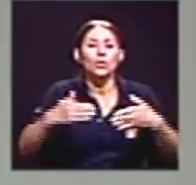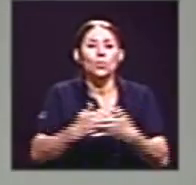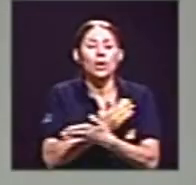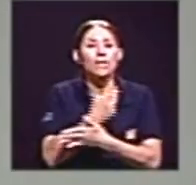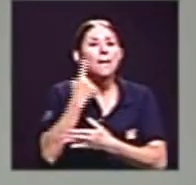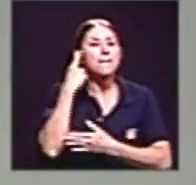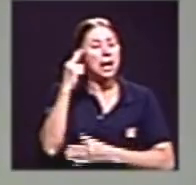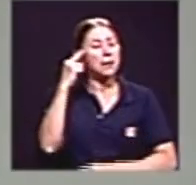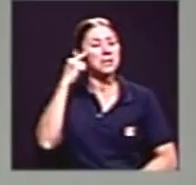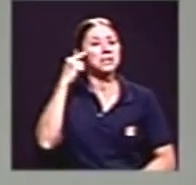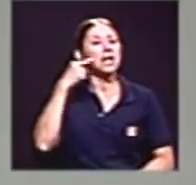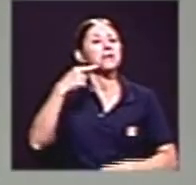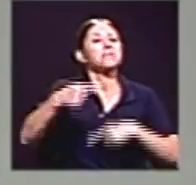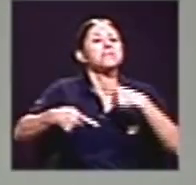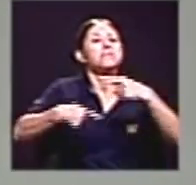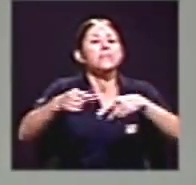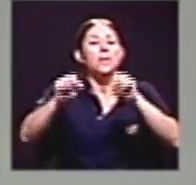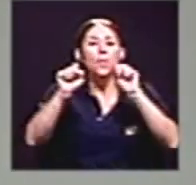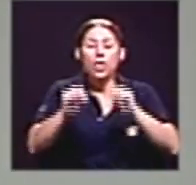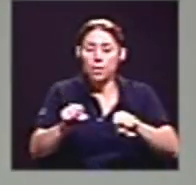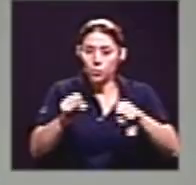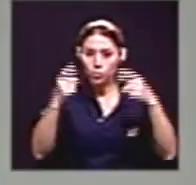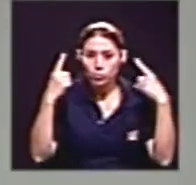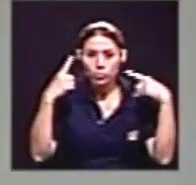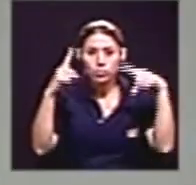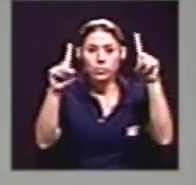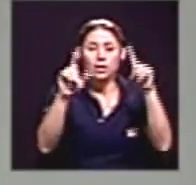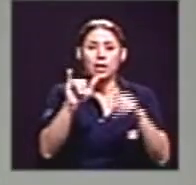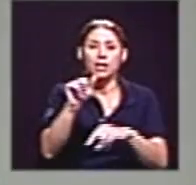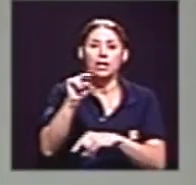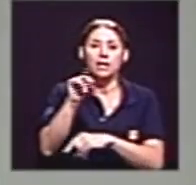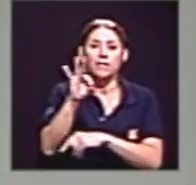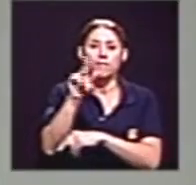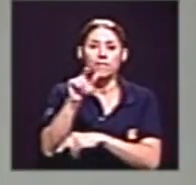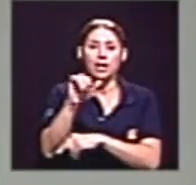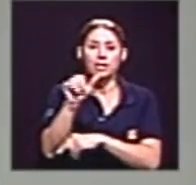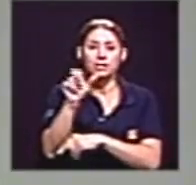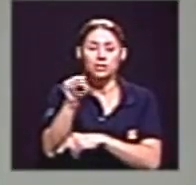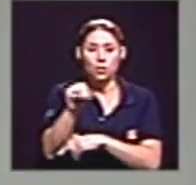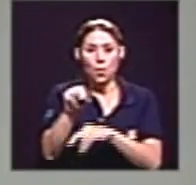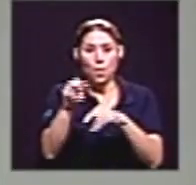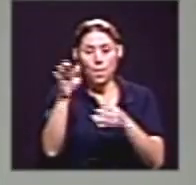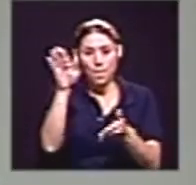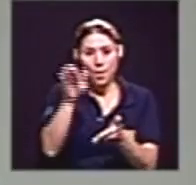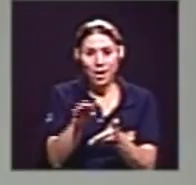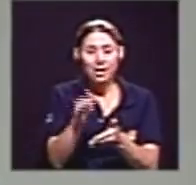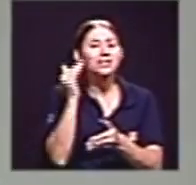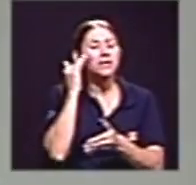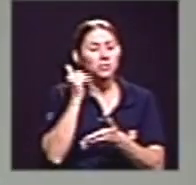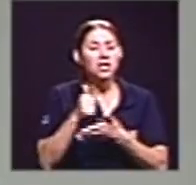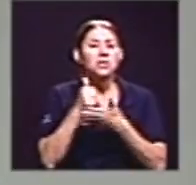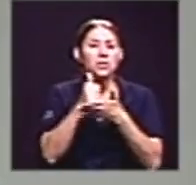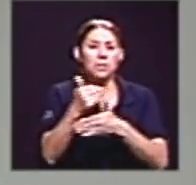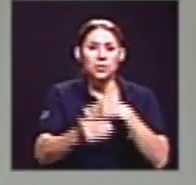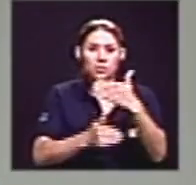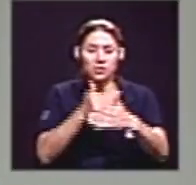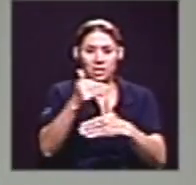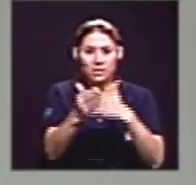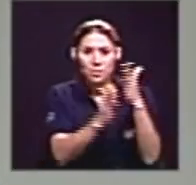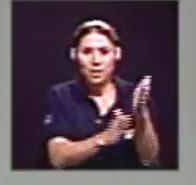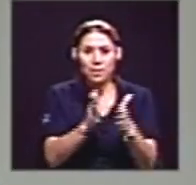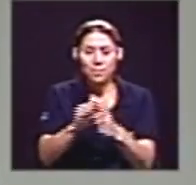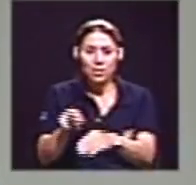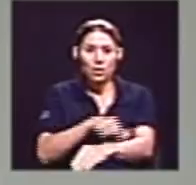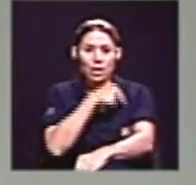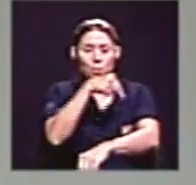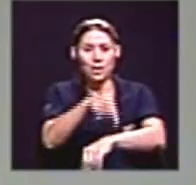bajas, y sabemos que las inflaciones bajas ayudan en el proceso de planeamiento de largo plazo y que las inflaciones bajas ayudan a la gente que menos